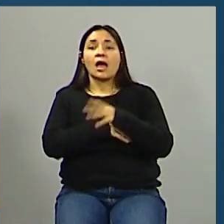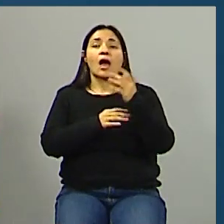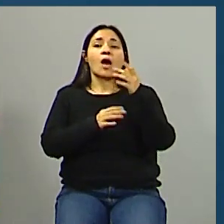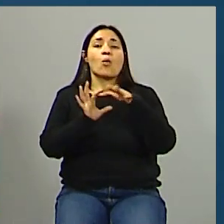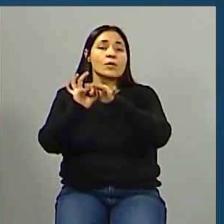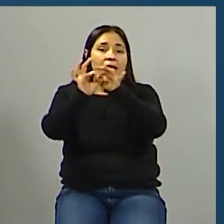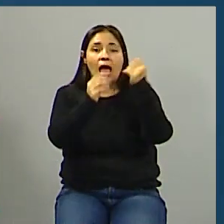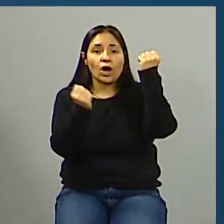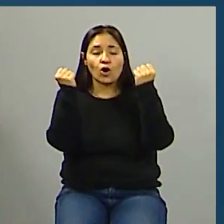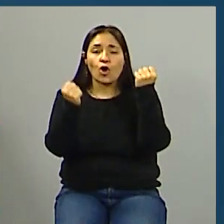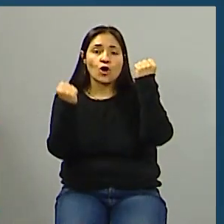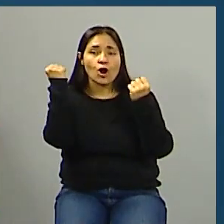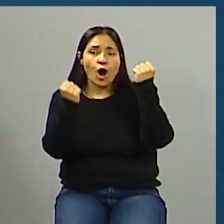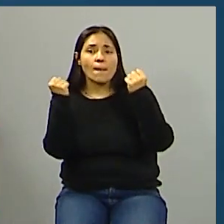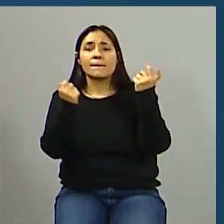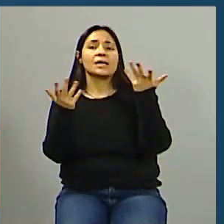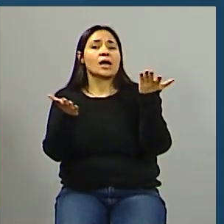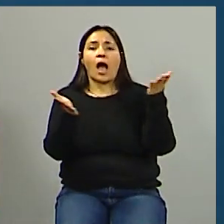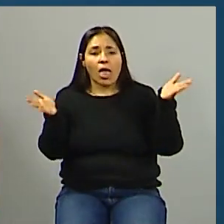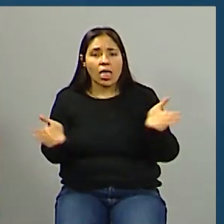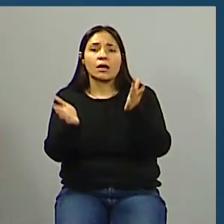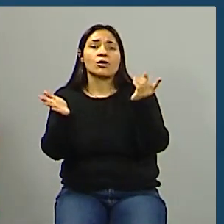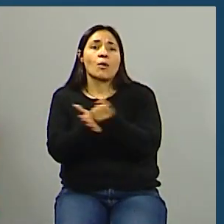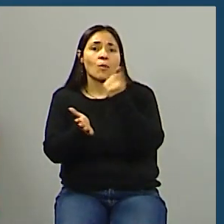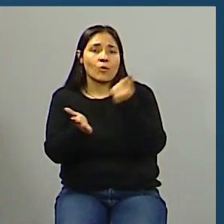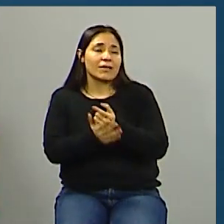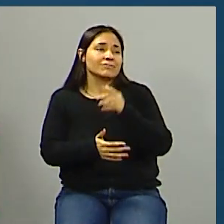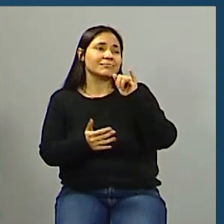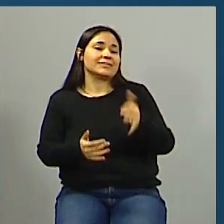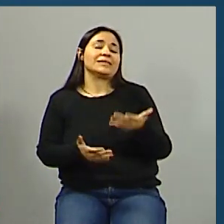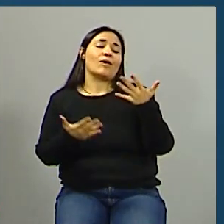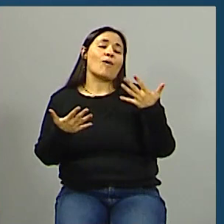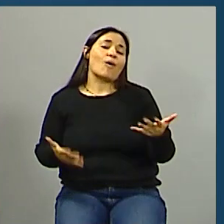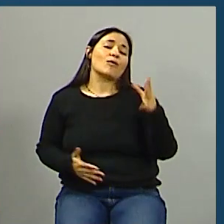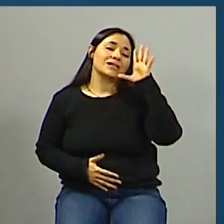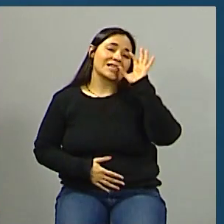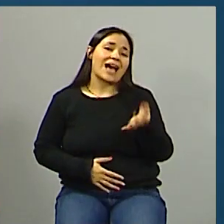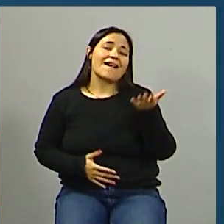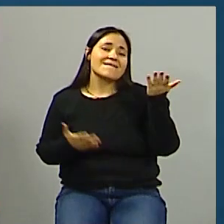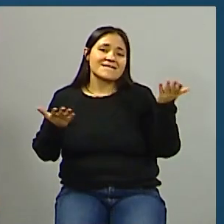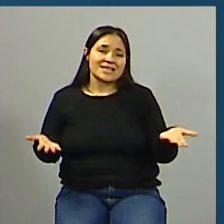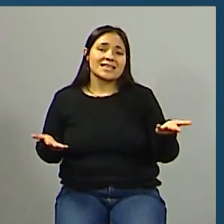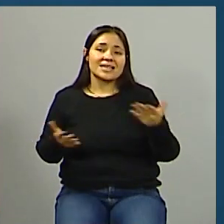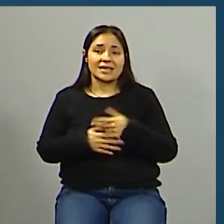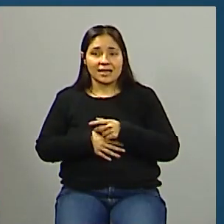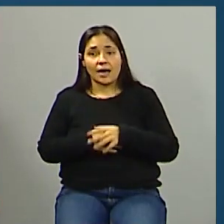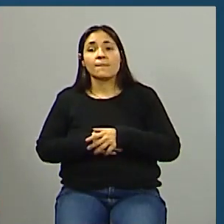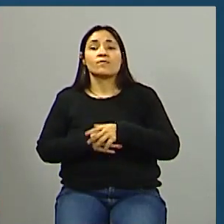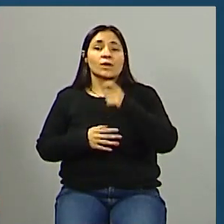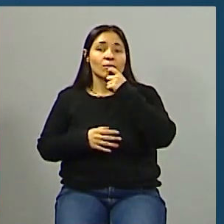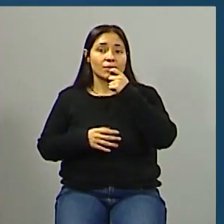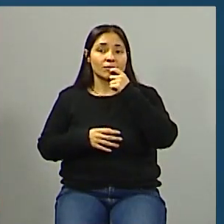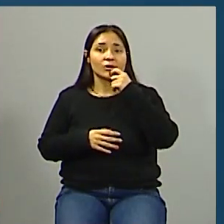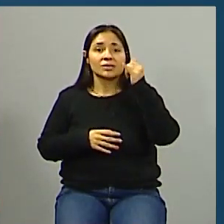lo del productor no es viable. Pero por supuesto, de chocolate por la noticia, este no es el punto. O sea, ya los diagnósticos, como a todos, ya